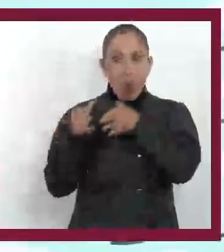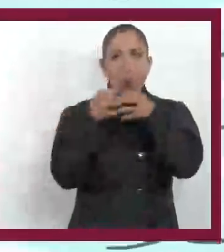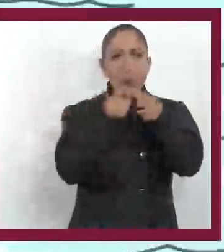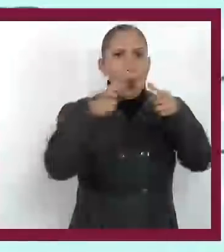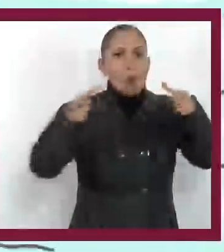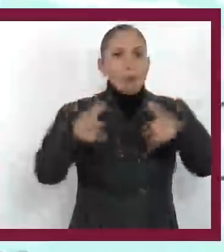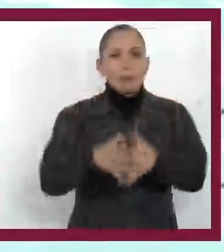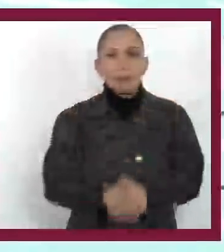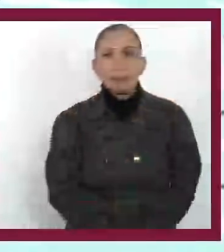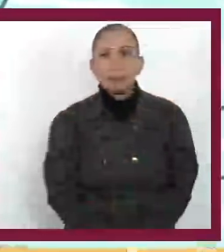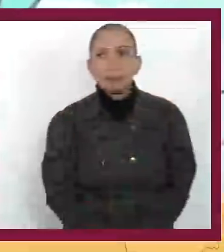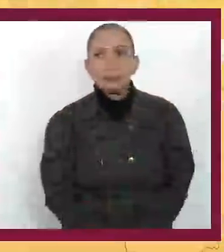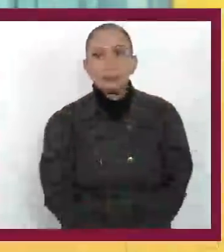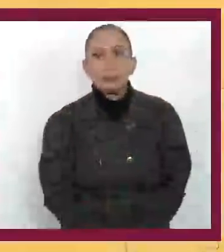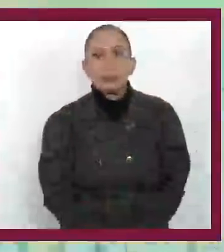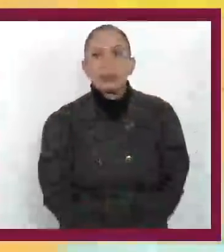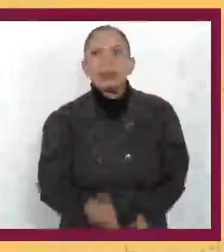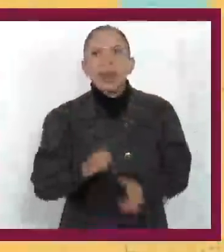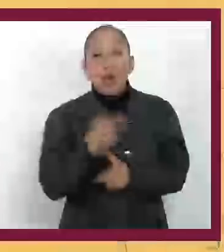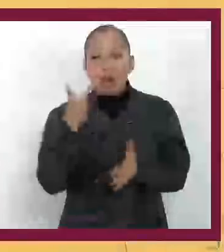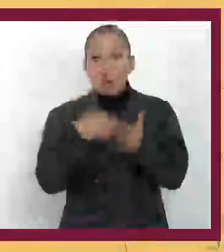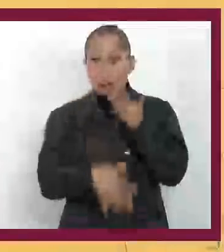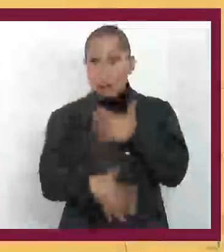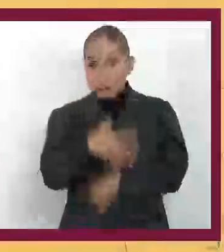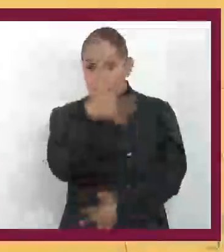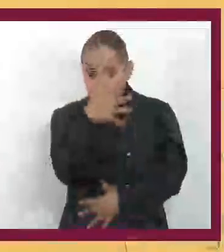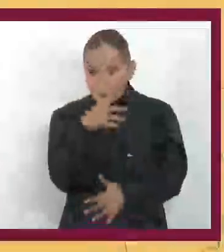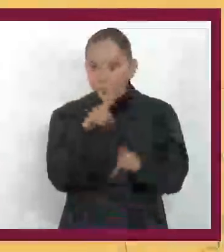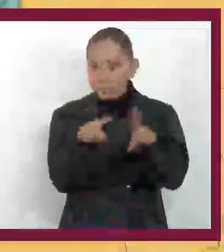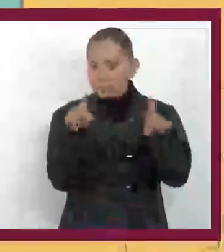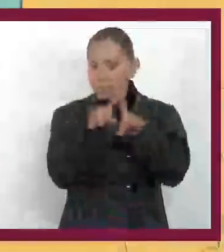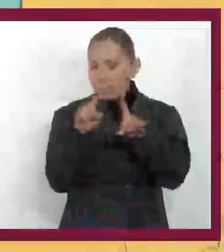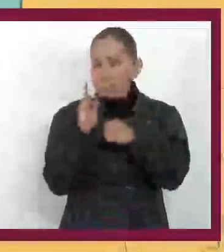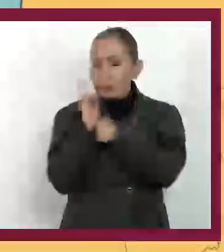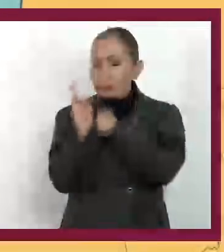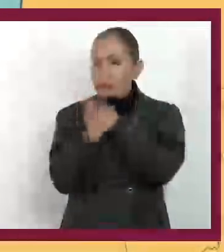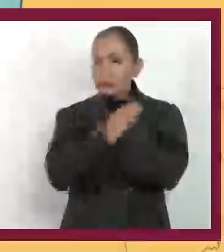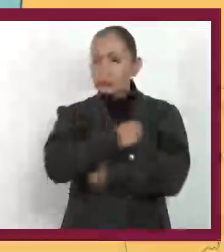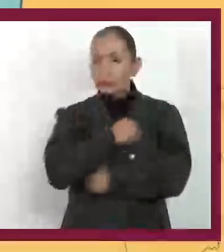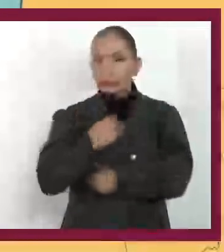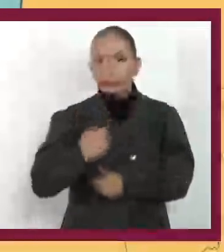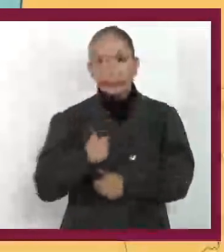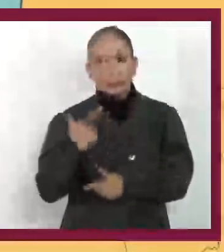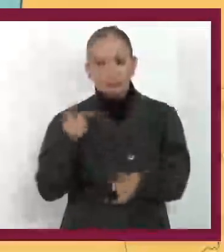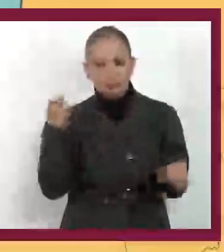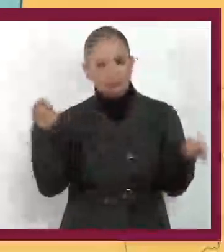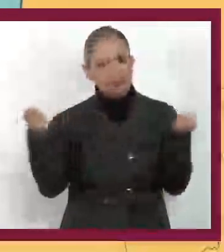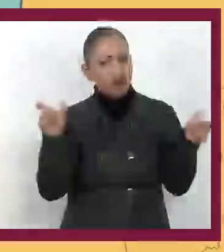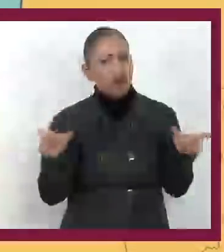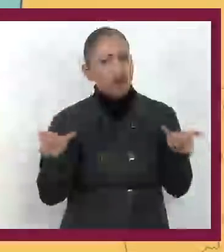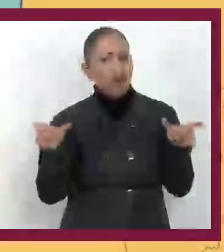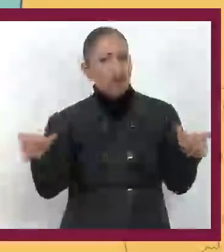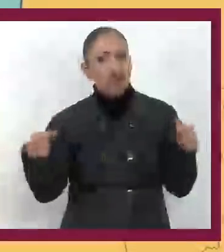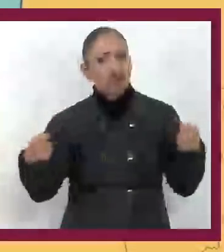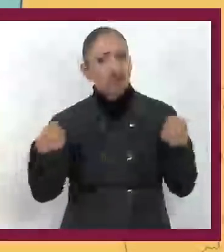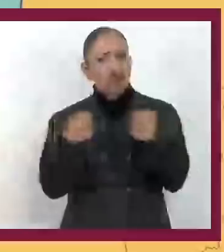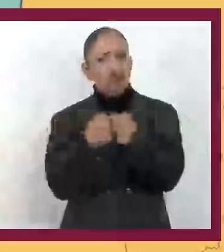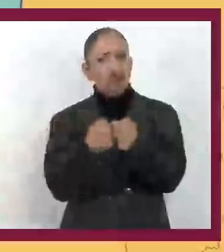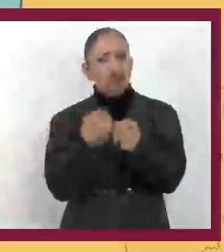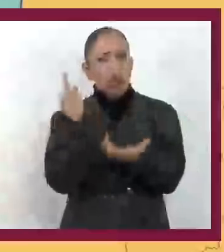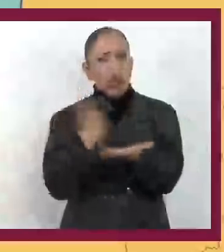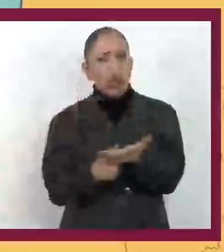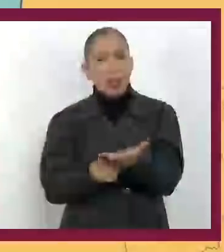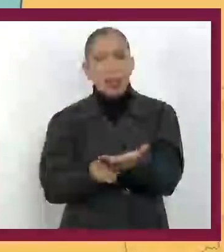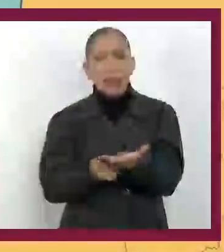precedentes. A partir de 2015, varios Estados miembros introdujeron controles temporales en las fronteras